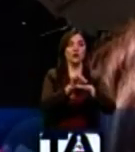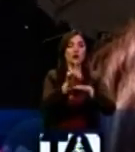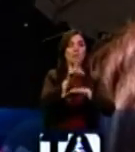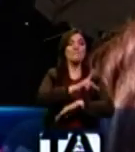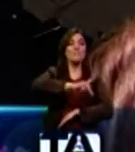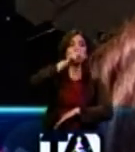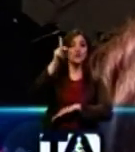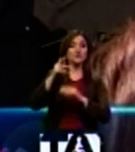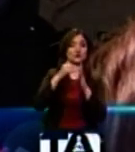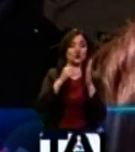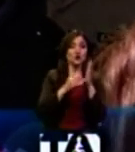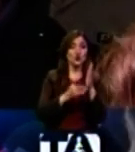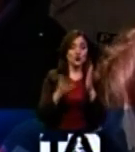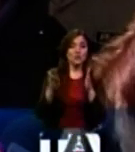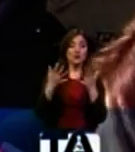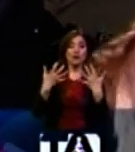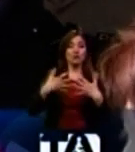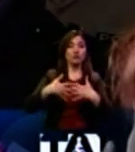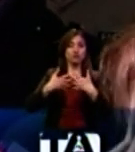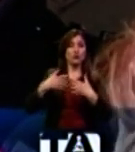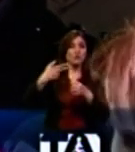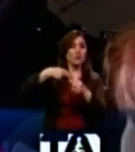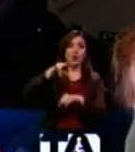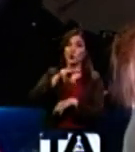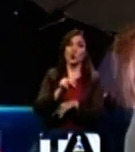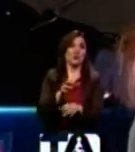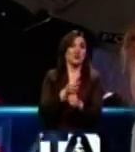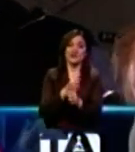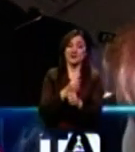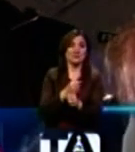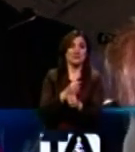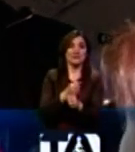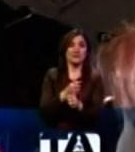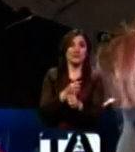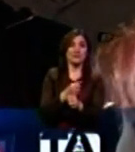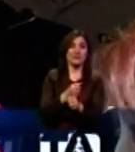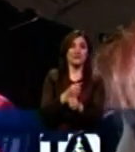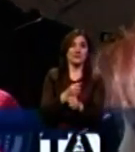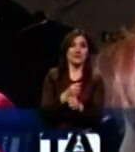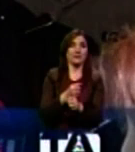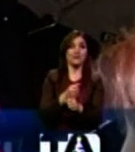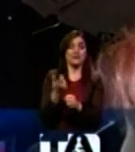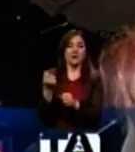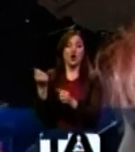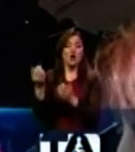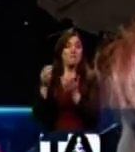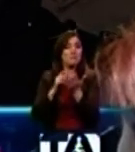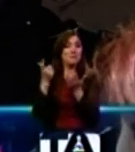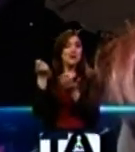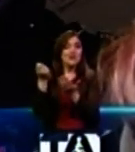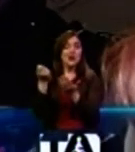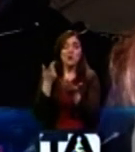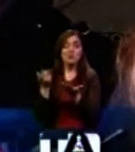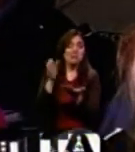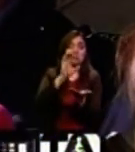Pacífico, en conocimiento de que no iba a haber la refinería del Pacífico, que no había financiamiento para la refinería y que no